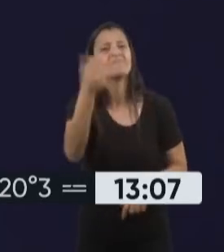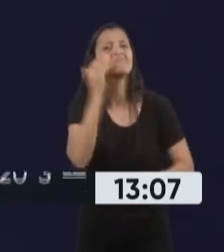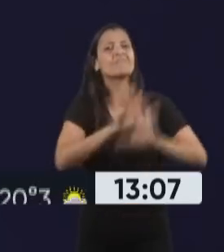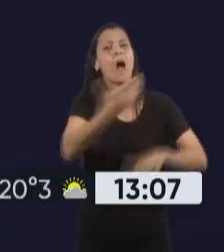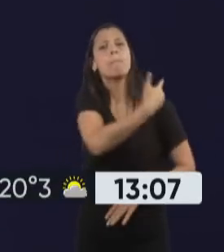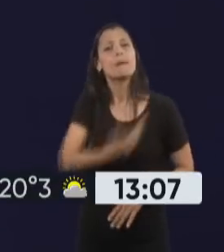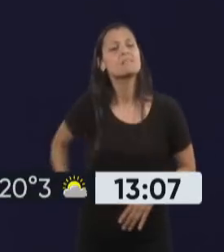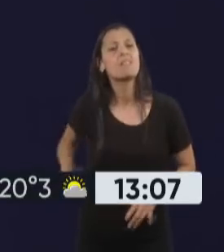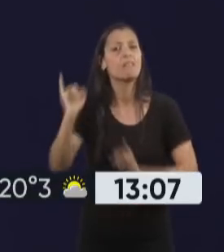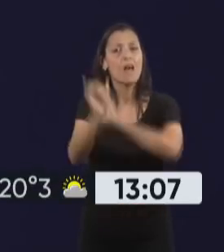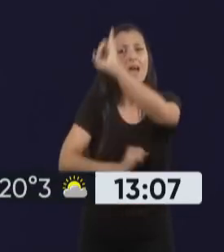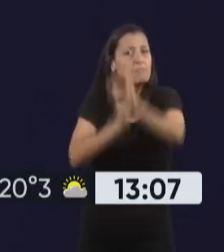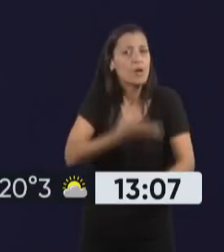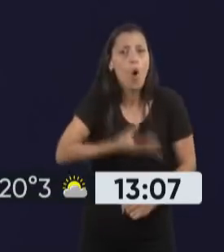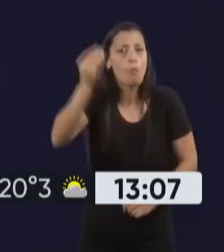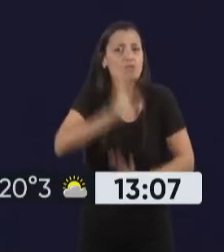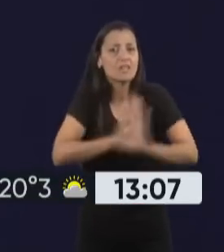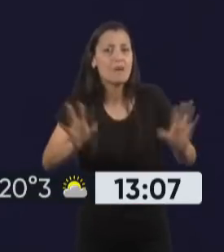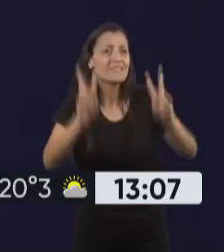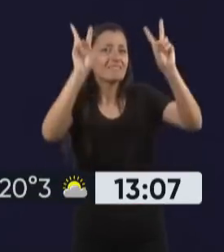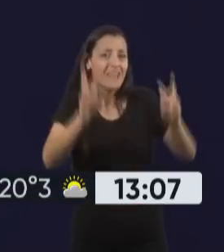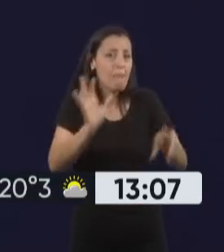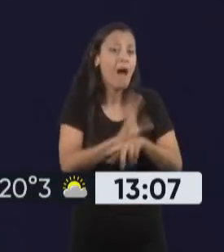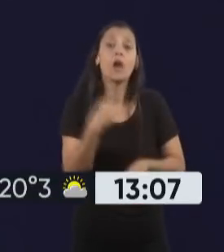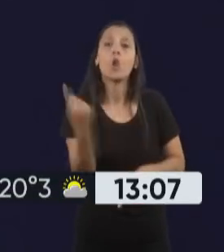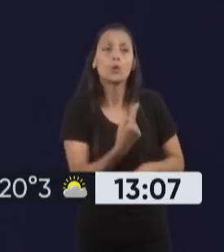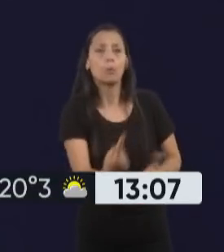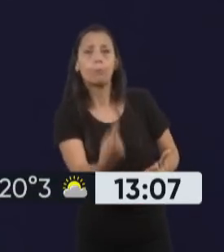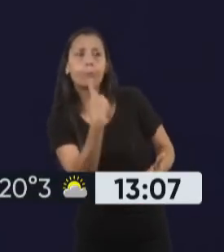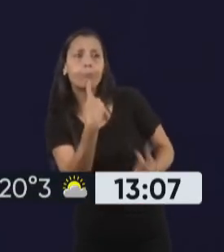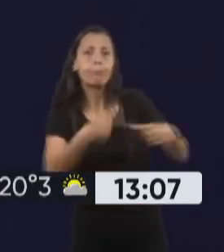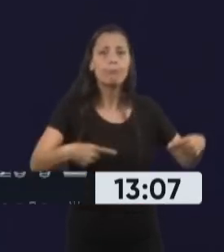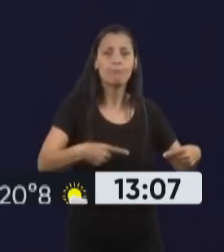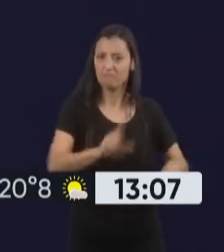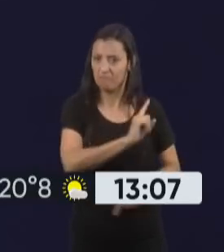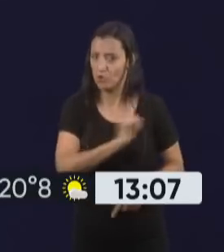un montón de veces. Pasos en falso no se van a dar.